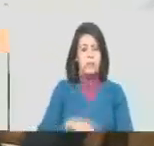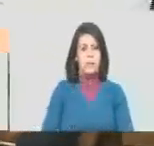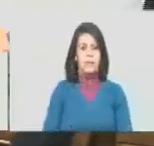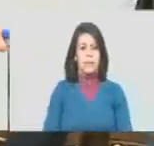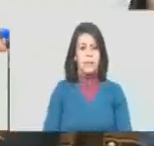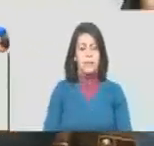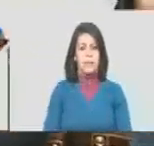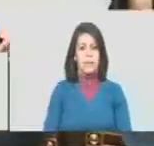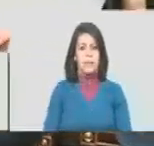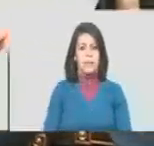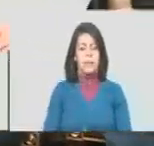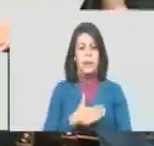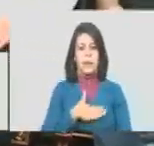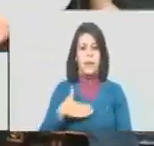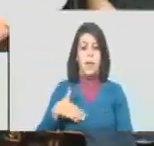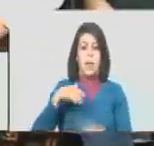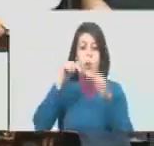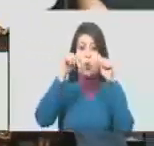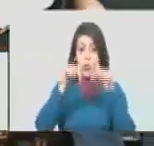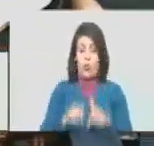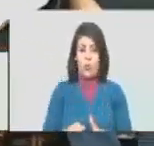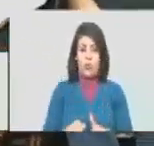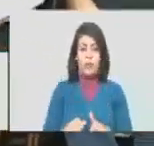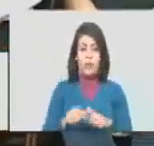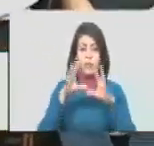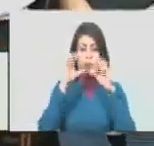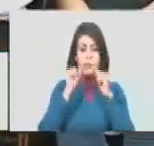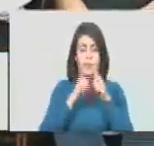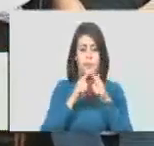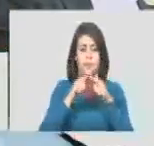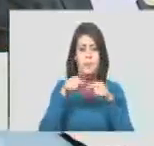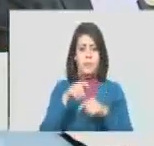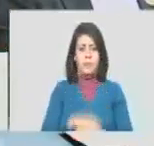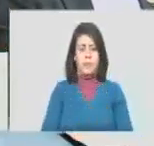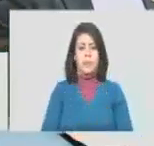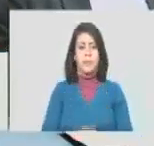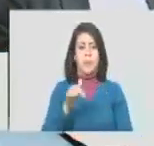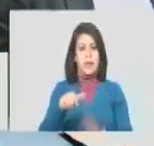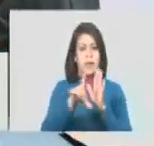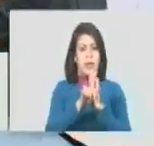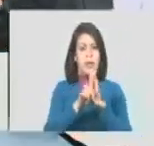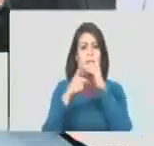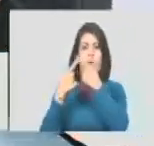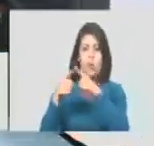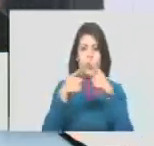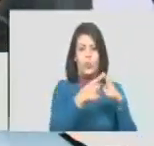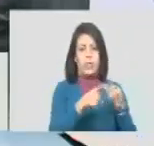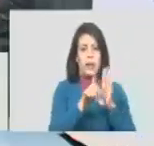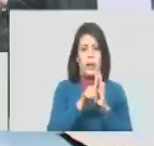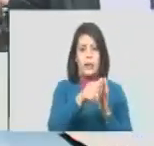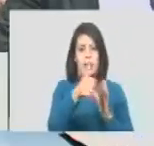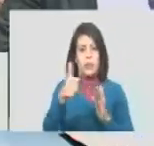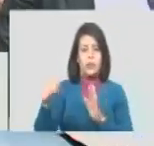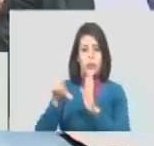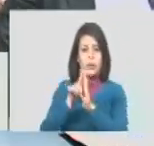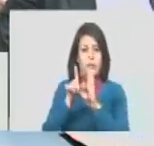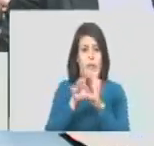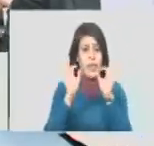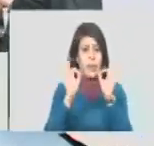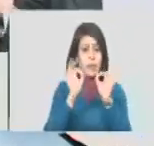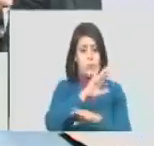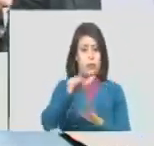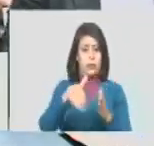¿ok? Y quiero que desde hoy entiendan, tanto en esta ley como a todas y cada una de las leyes especiales